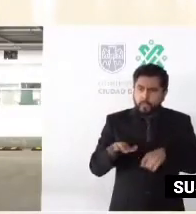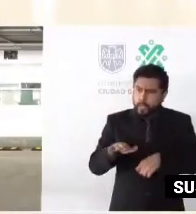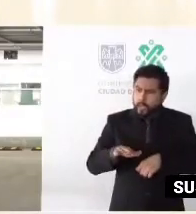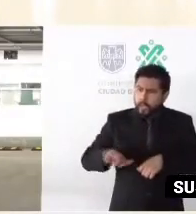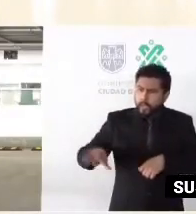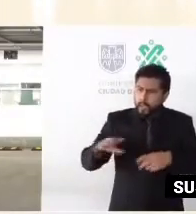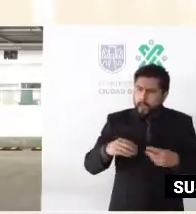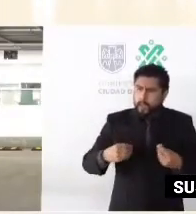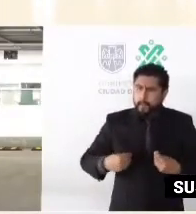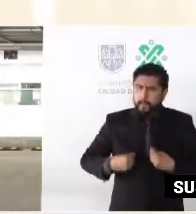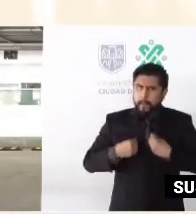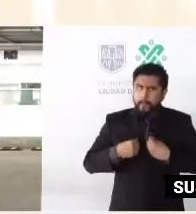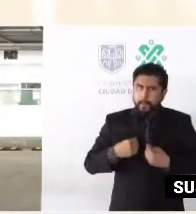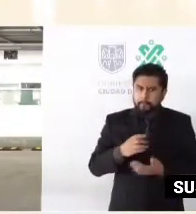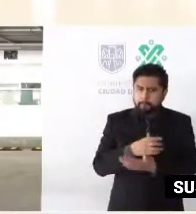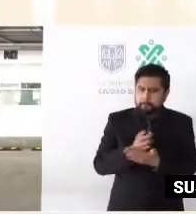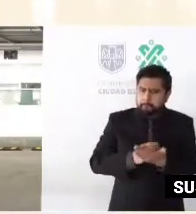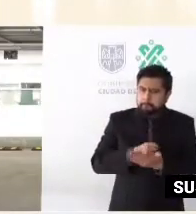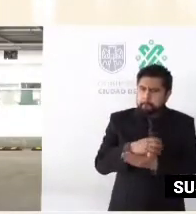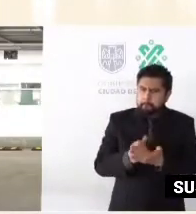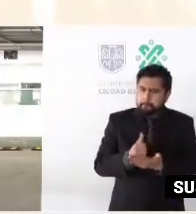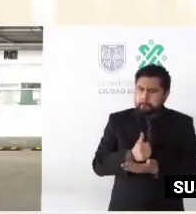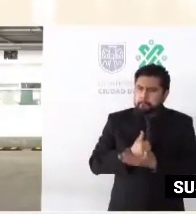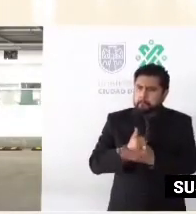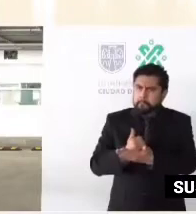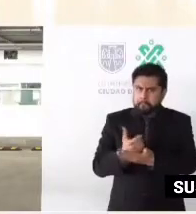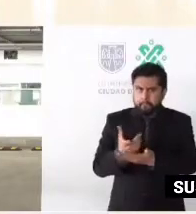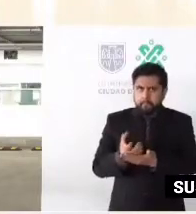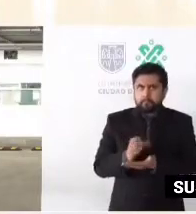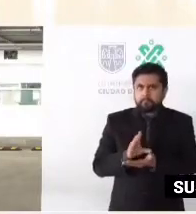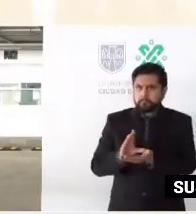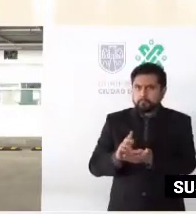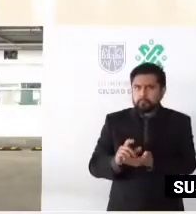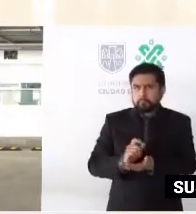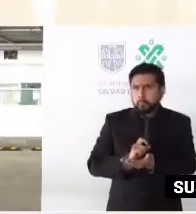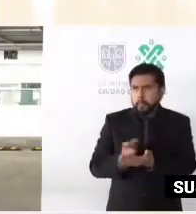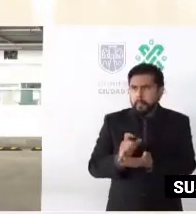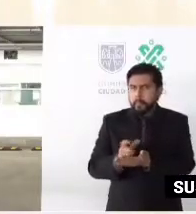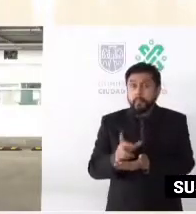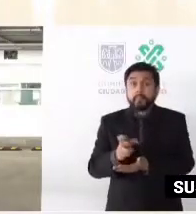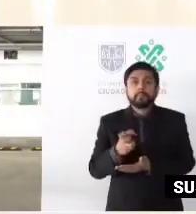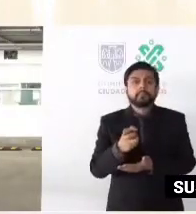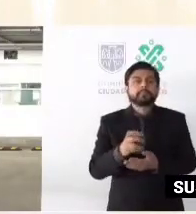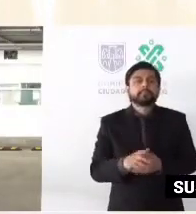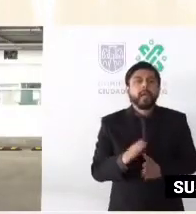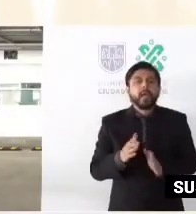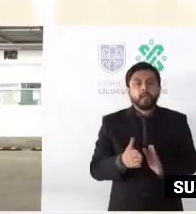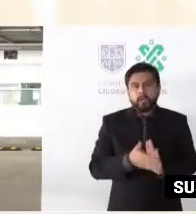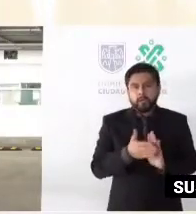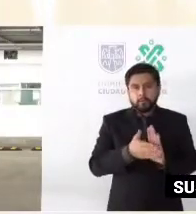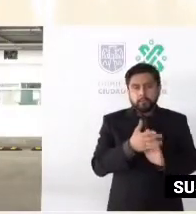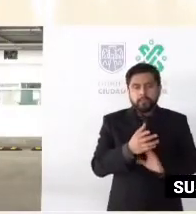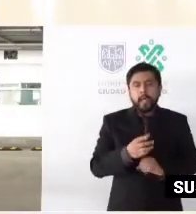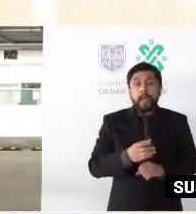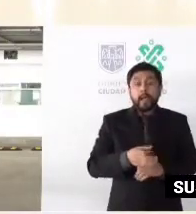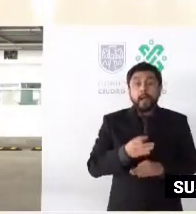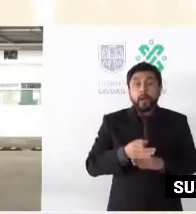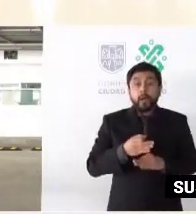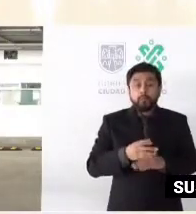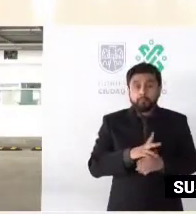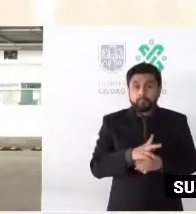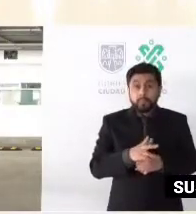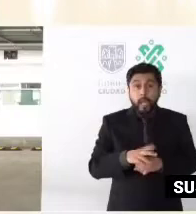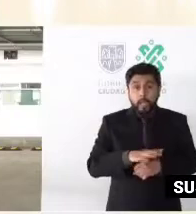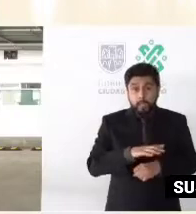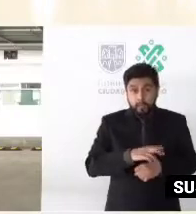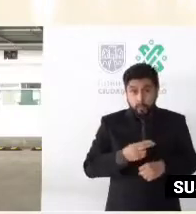en Topilejo y que fue parte de la construcción de este hospital. El hospital empieza a operar ya la próxima semana, hoy